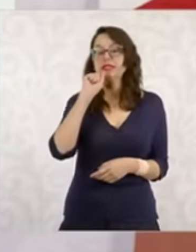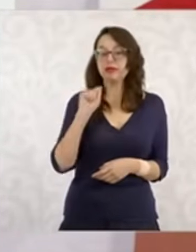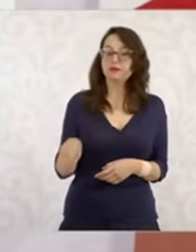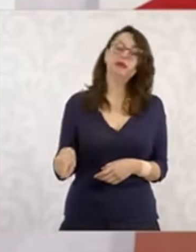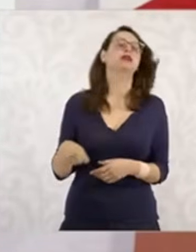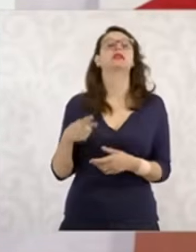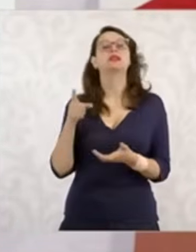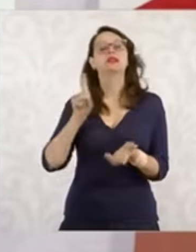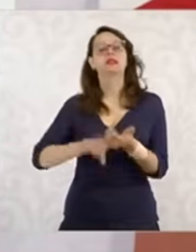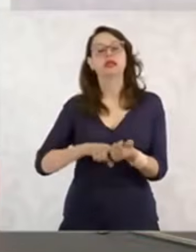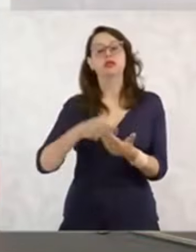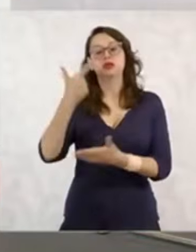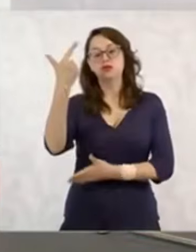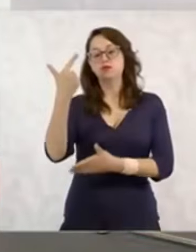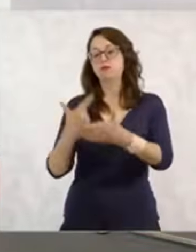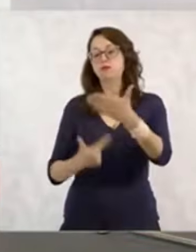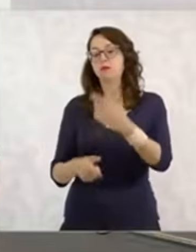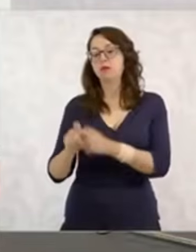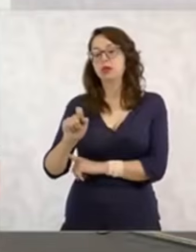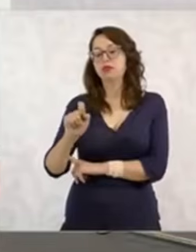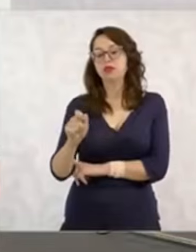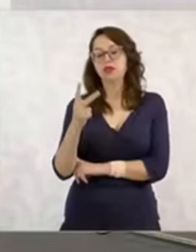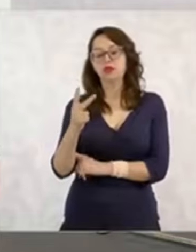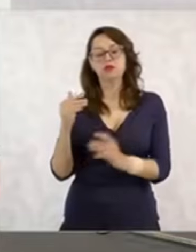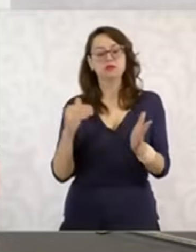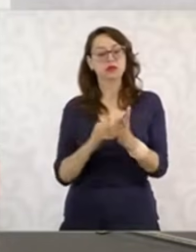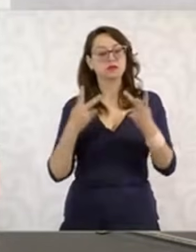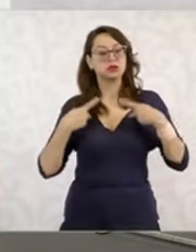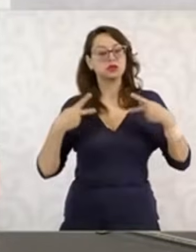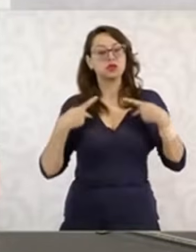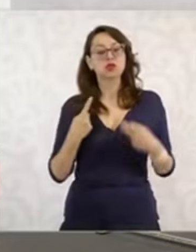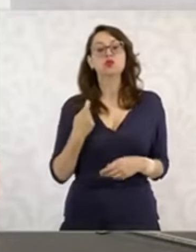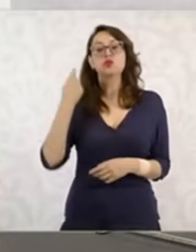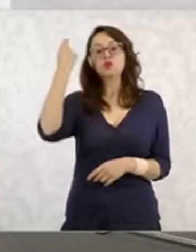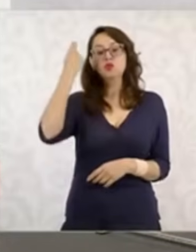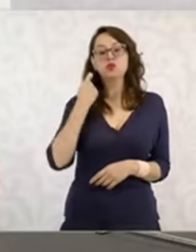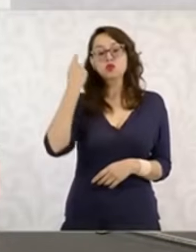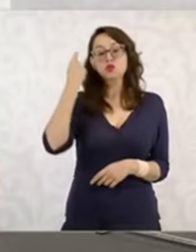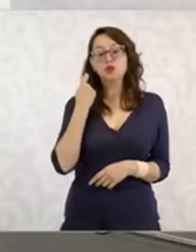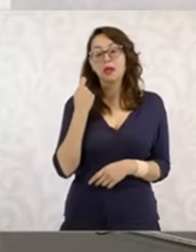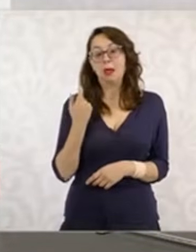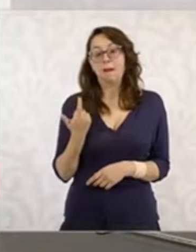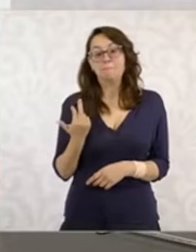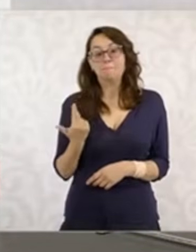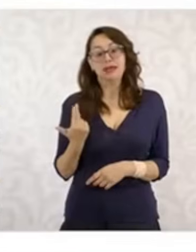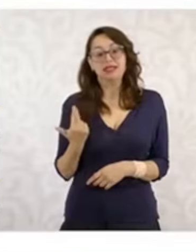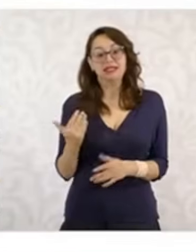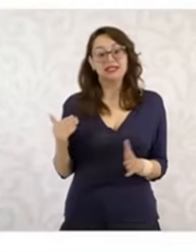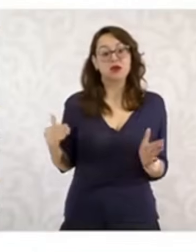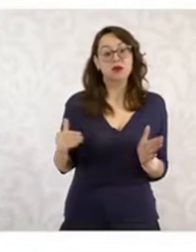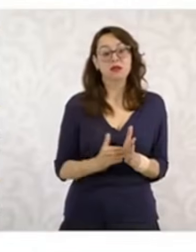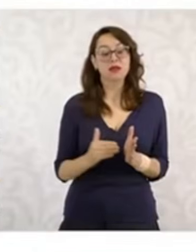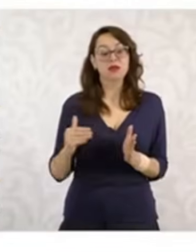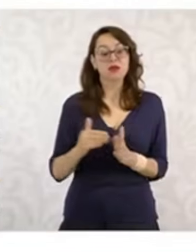de 22,000, de poco más de 22,000 personas jubiladas, a las cuales se les paga casi 25,000 millones de pesos al